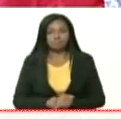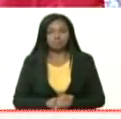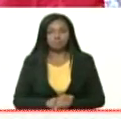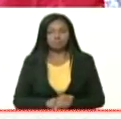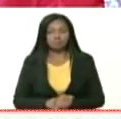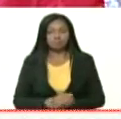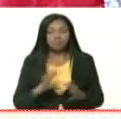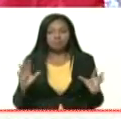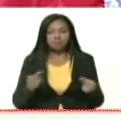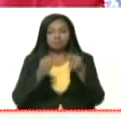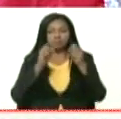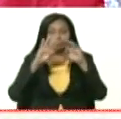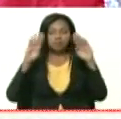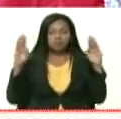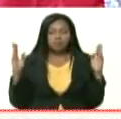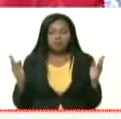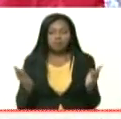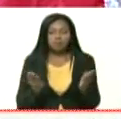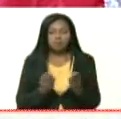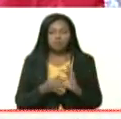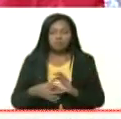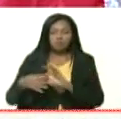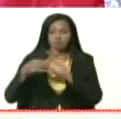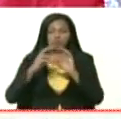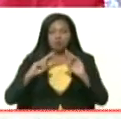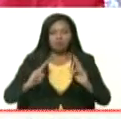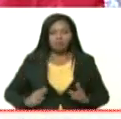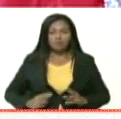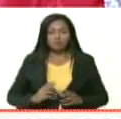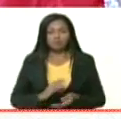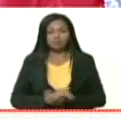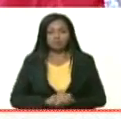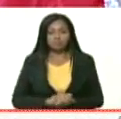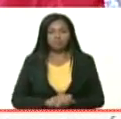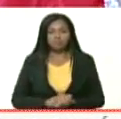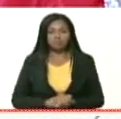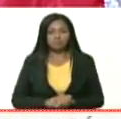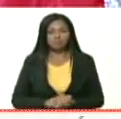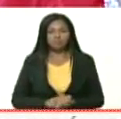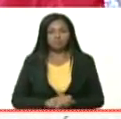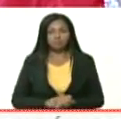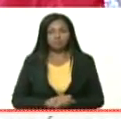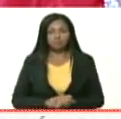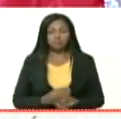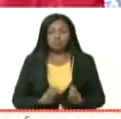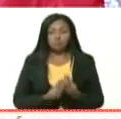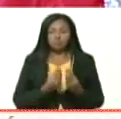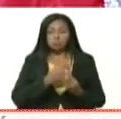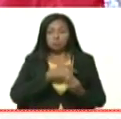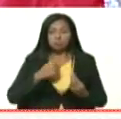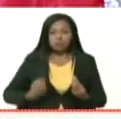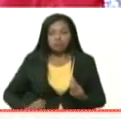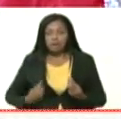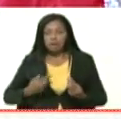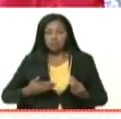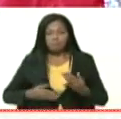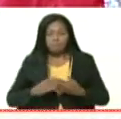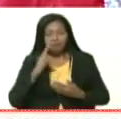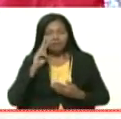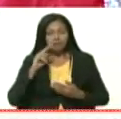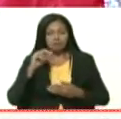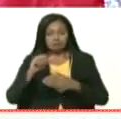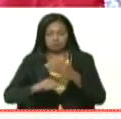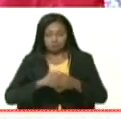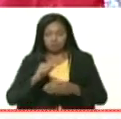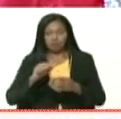para salvar el planeta, para unir a la humanidad. Con China se da ya en el siglo